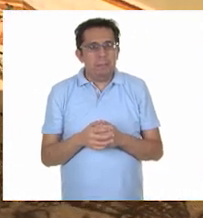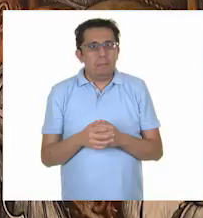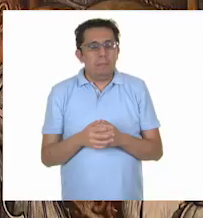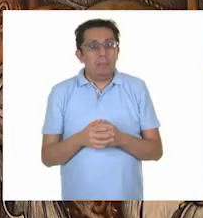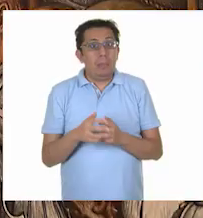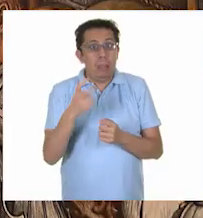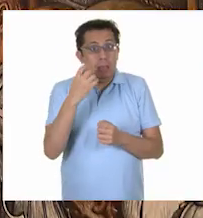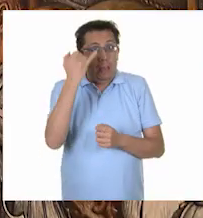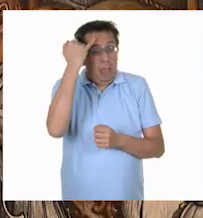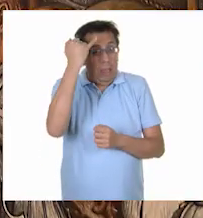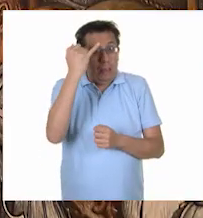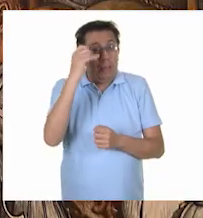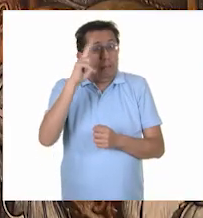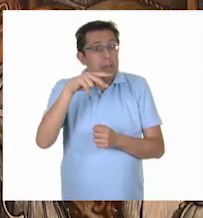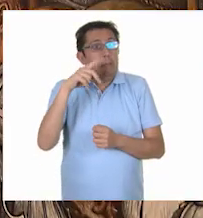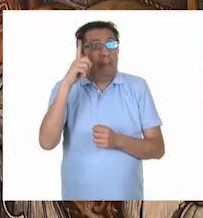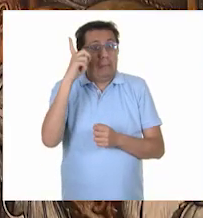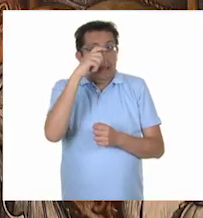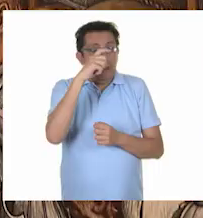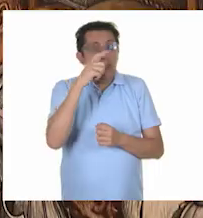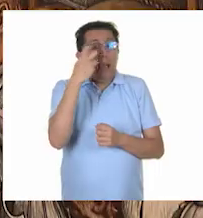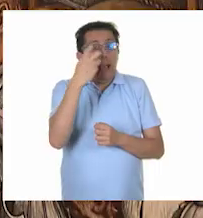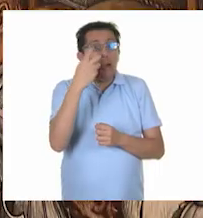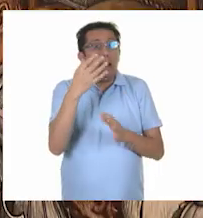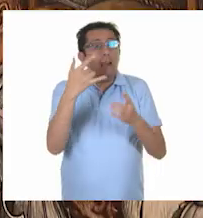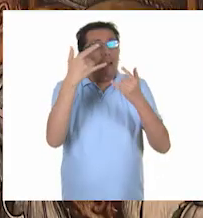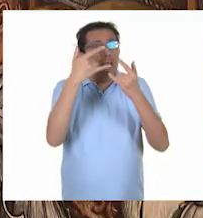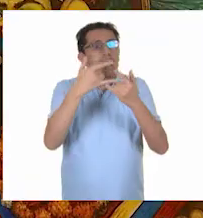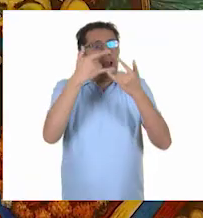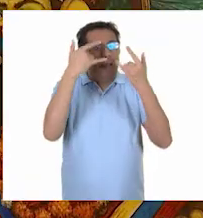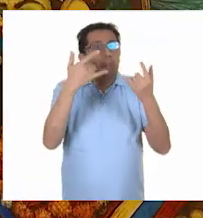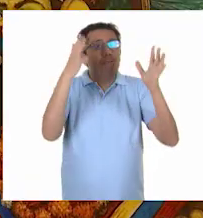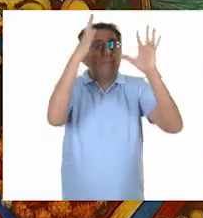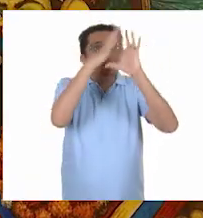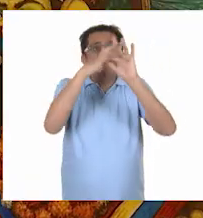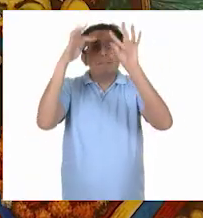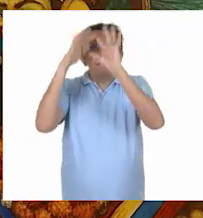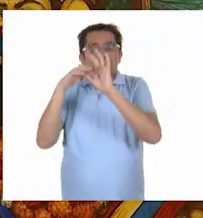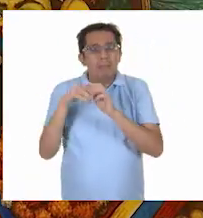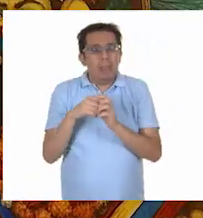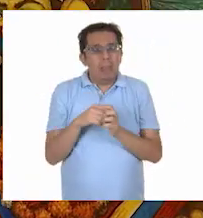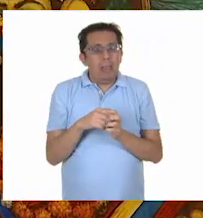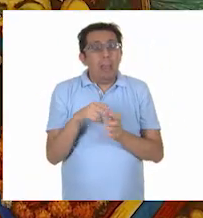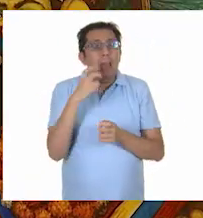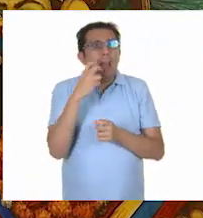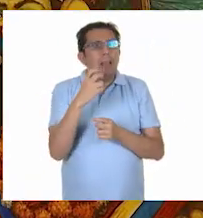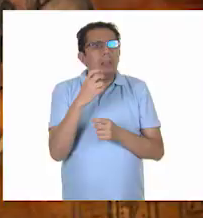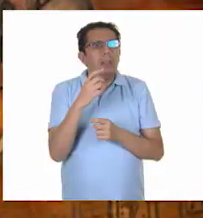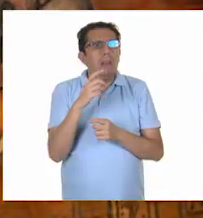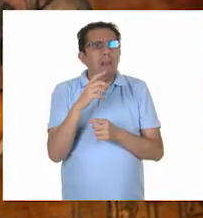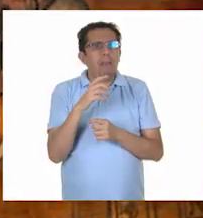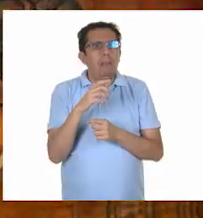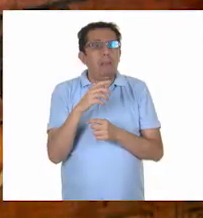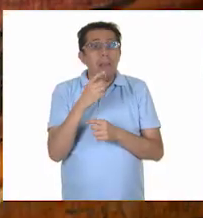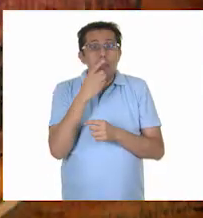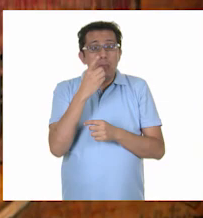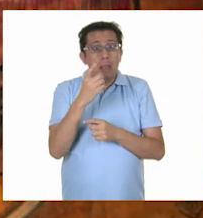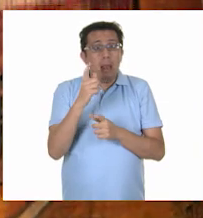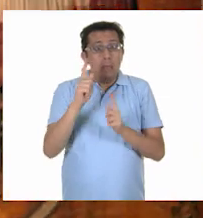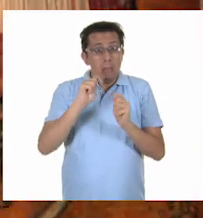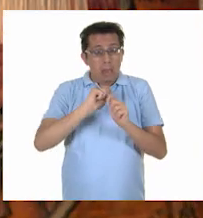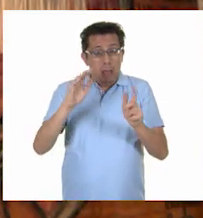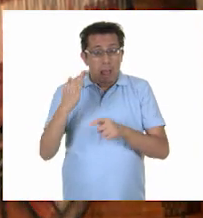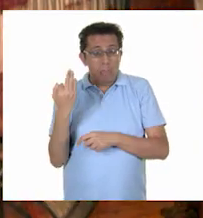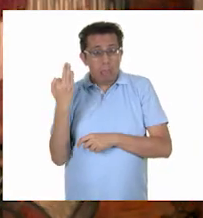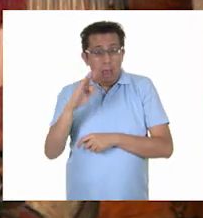Concepto complejo que se narra en estos pasajes, donde descarta rotundamente que los tlaxcaltecas hayan traicionado a nuestro